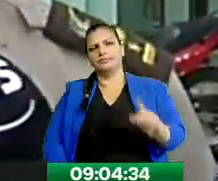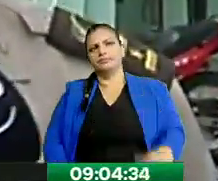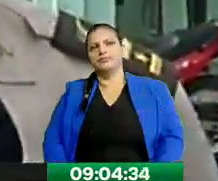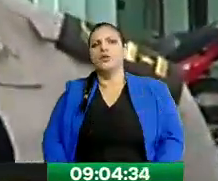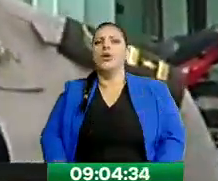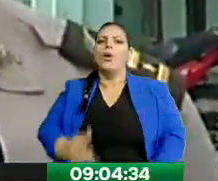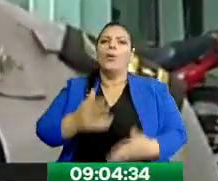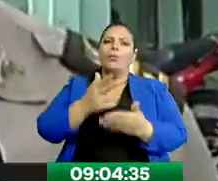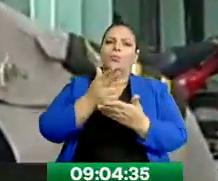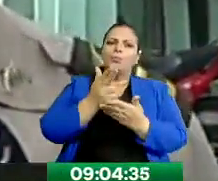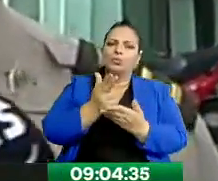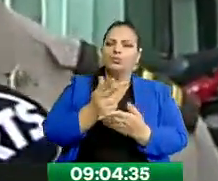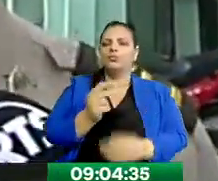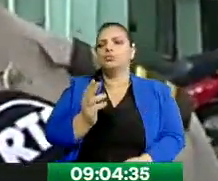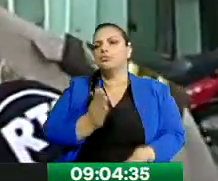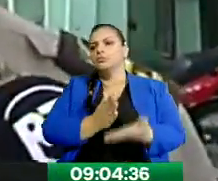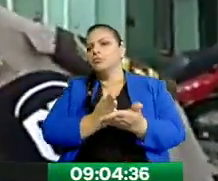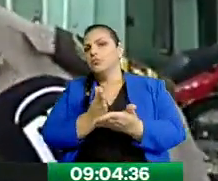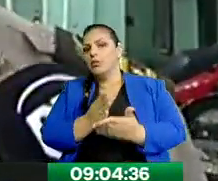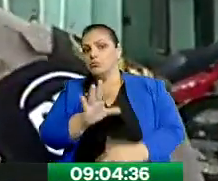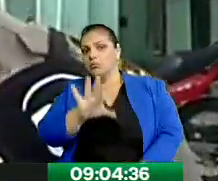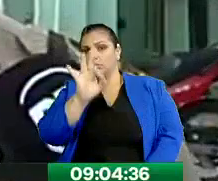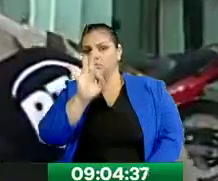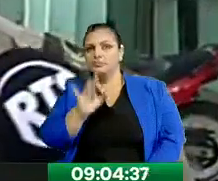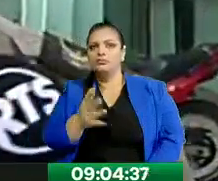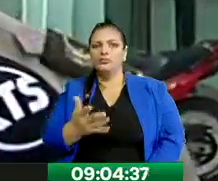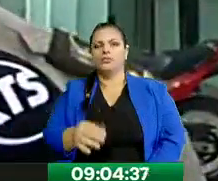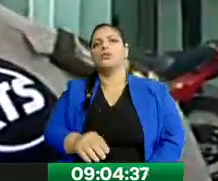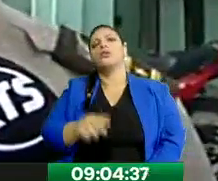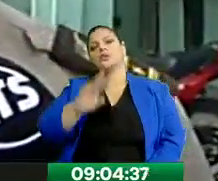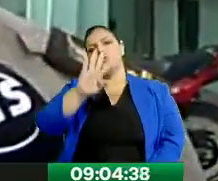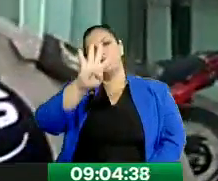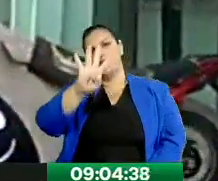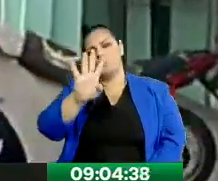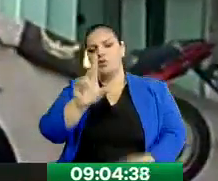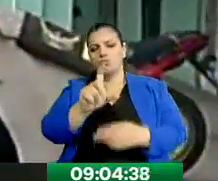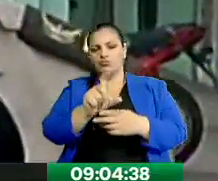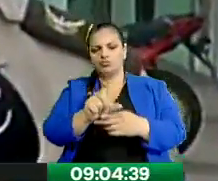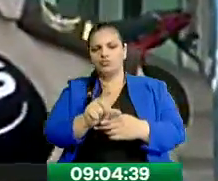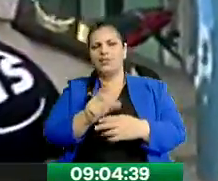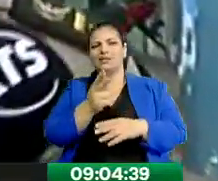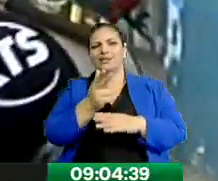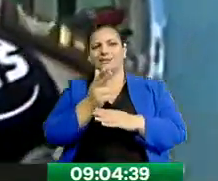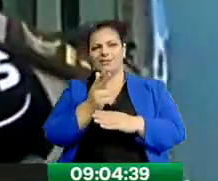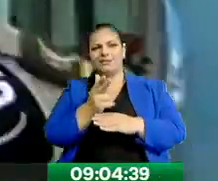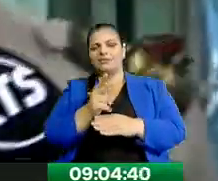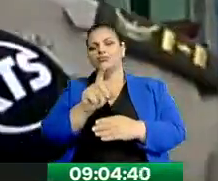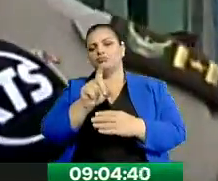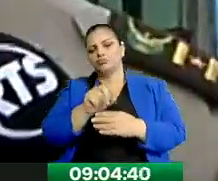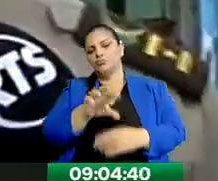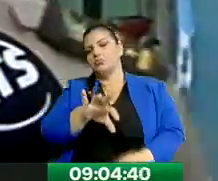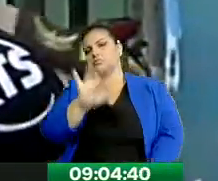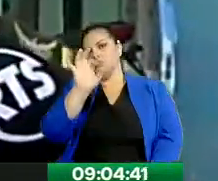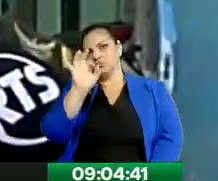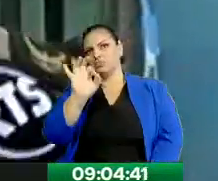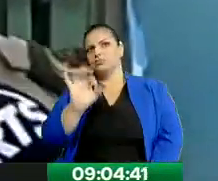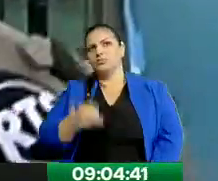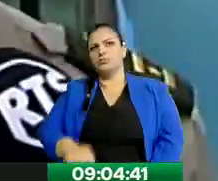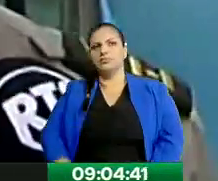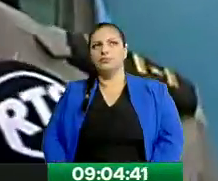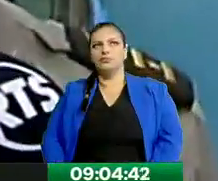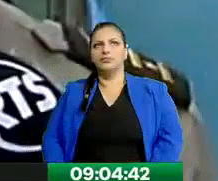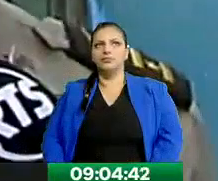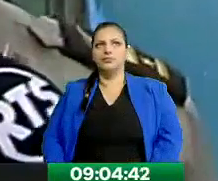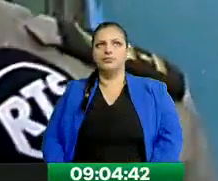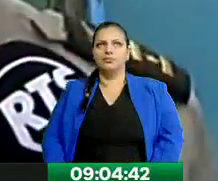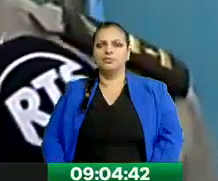blancas. Hemos tenido la incautación de 4 cartuchos calibre 16 a una persona que ha sabido